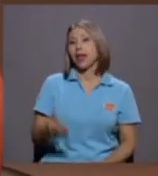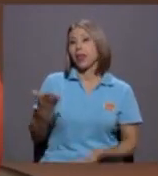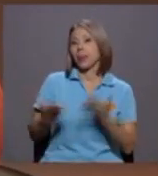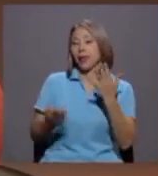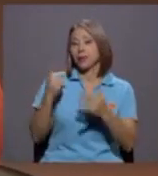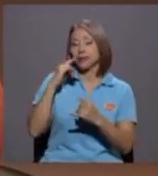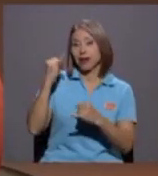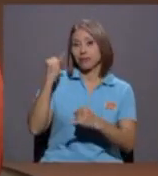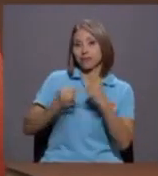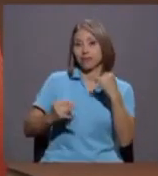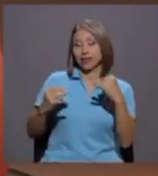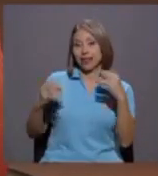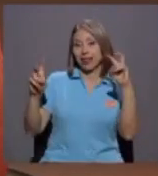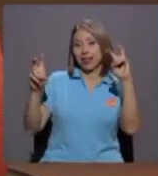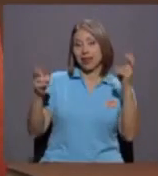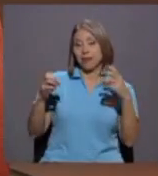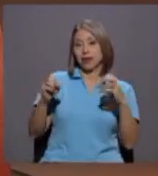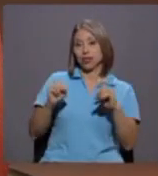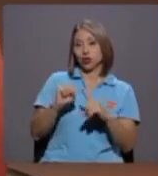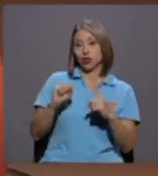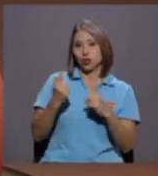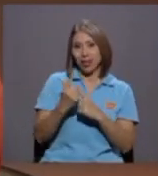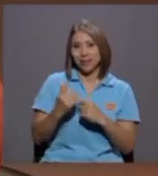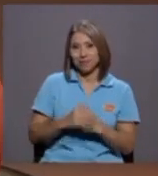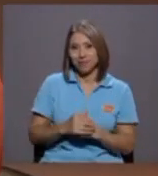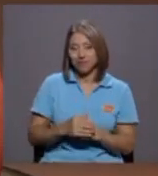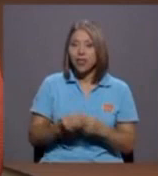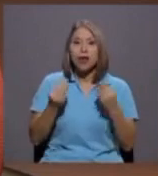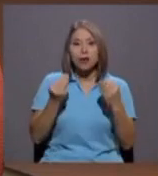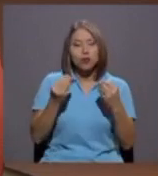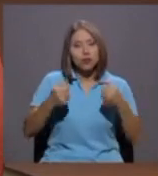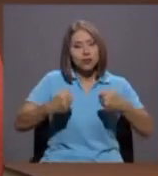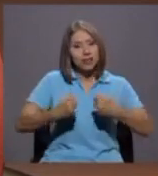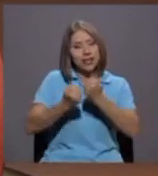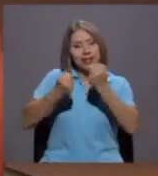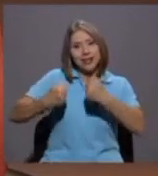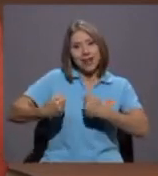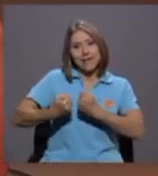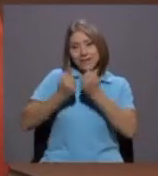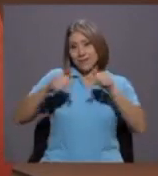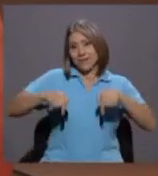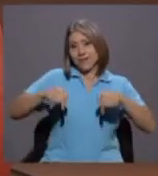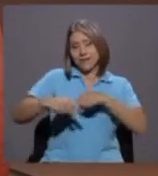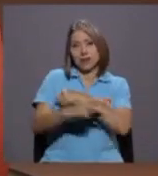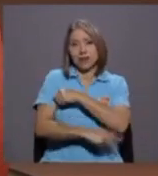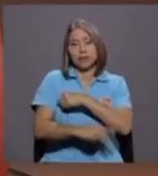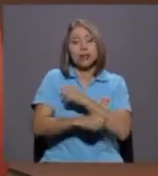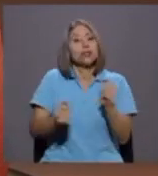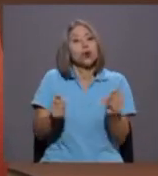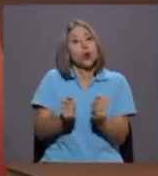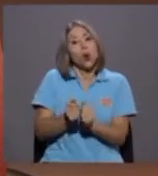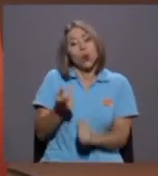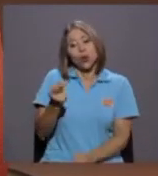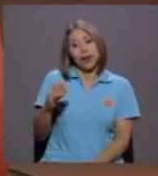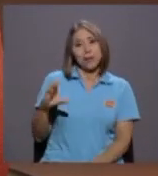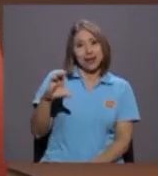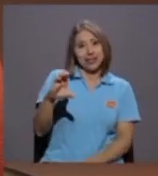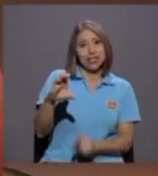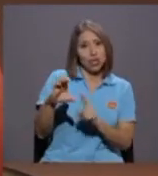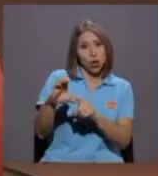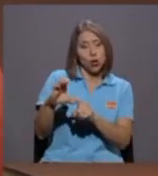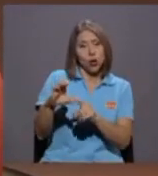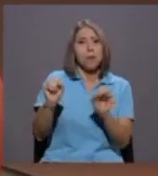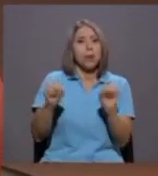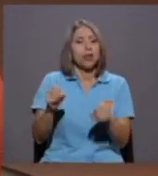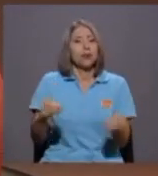cerrar el tema social, hay grandes desafíos que tiene el país con una inversión a la cual podríamos sacarle